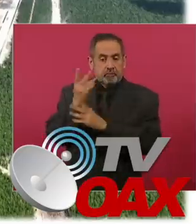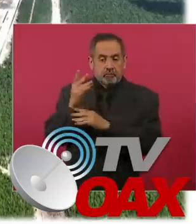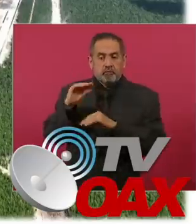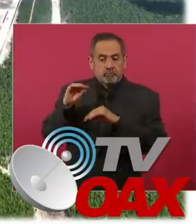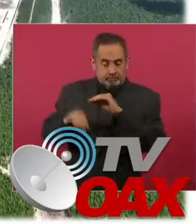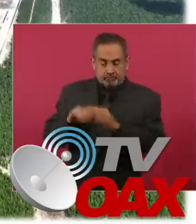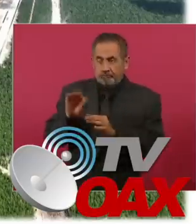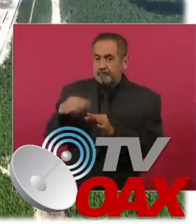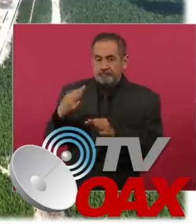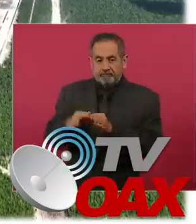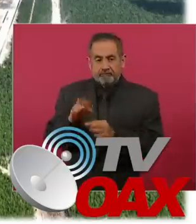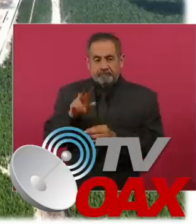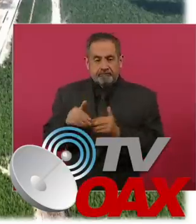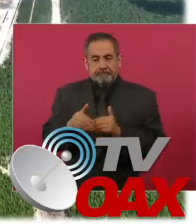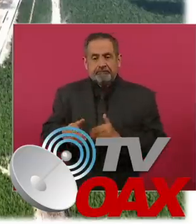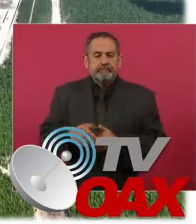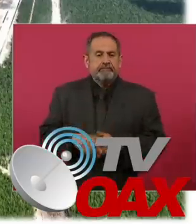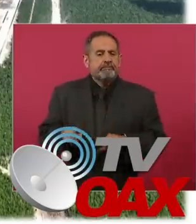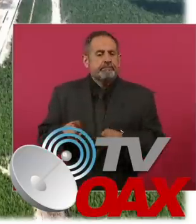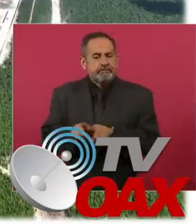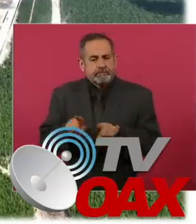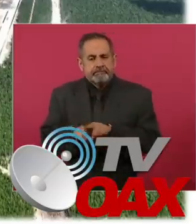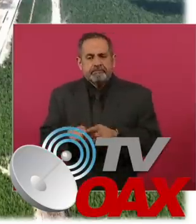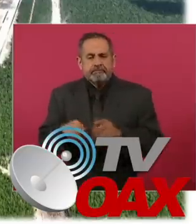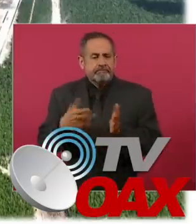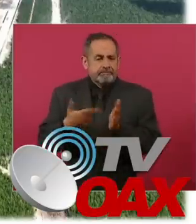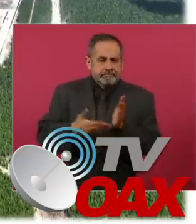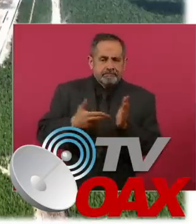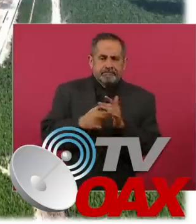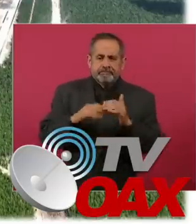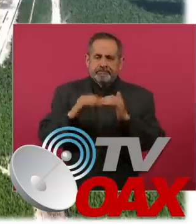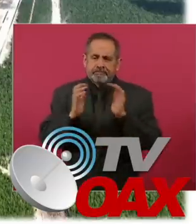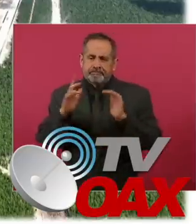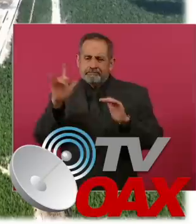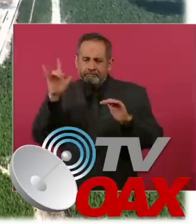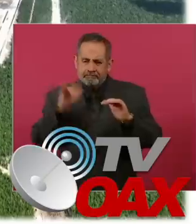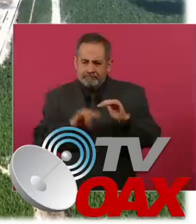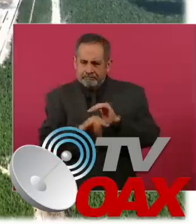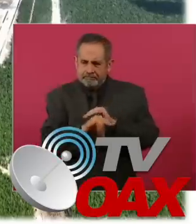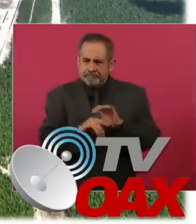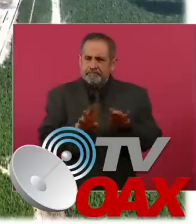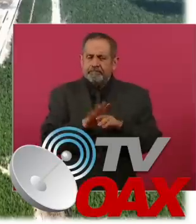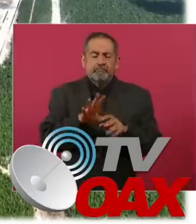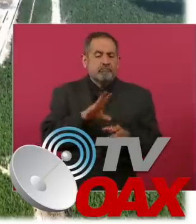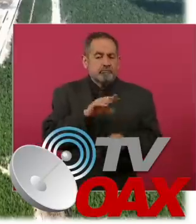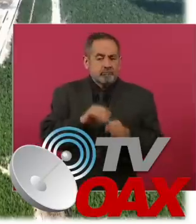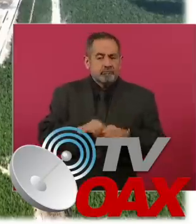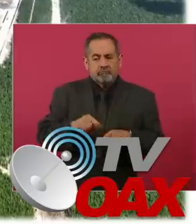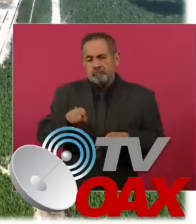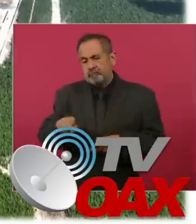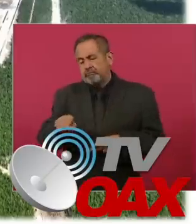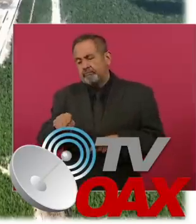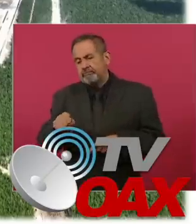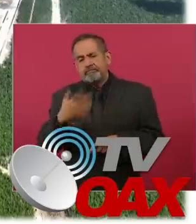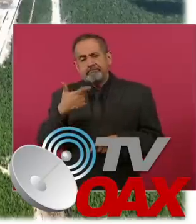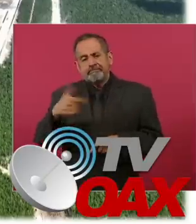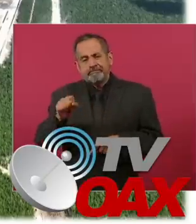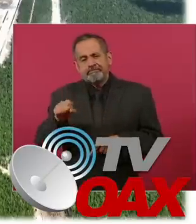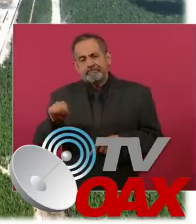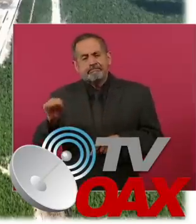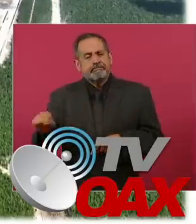avance. Asimismo, estamos haciendo estructuras metálicas en hangares y en los tanques verticales de la terminal de